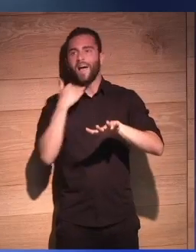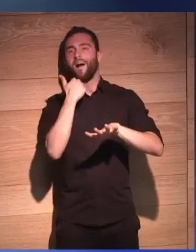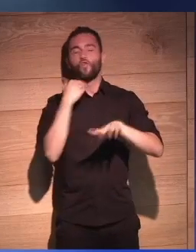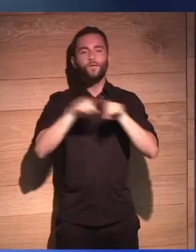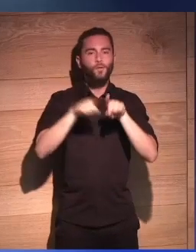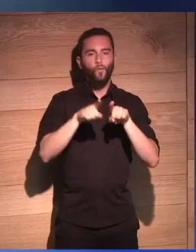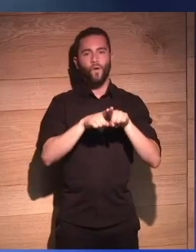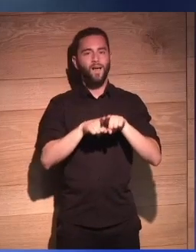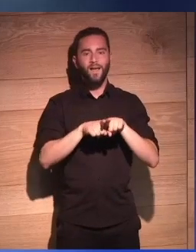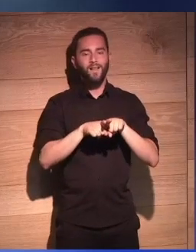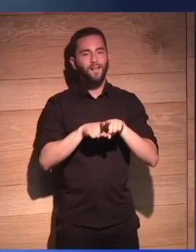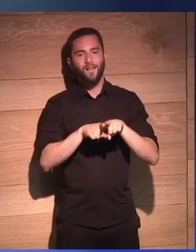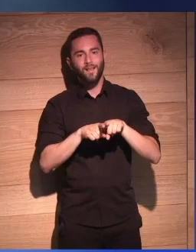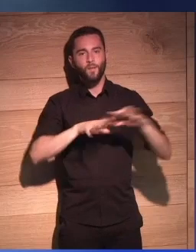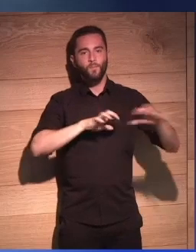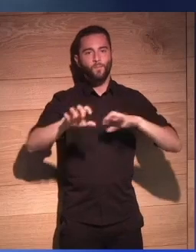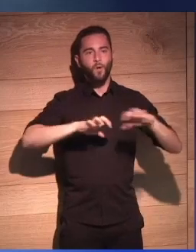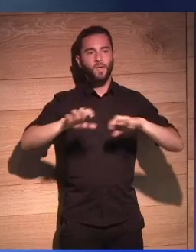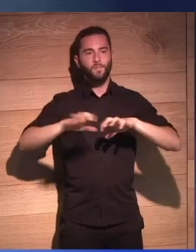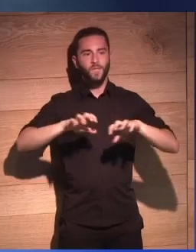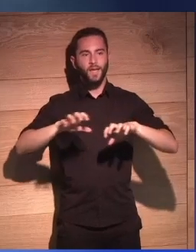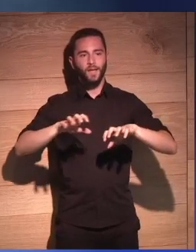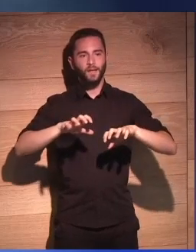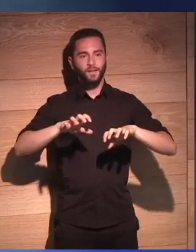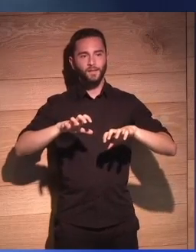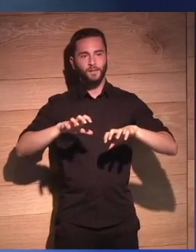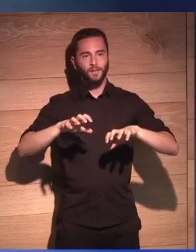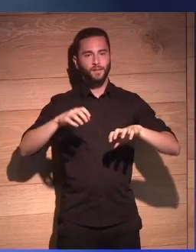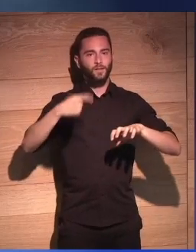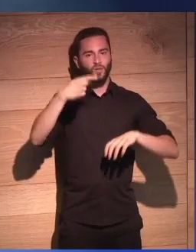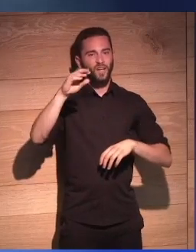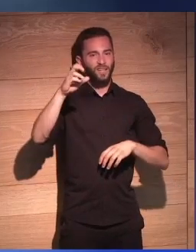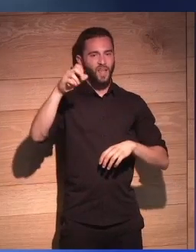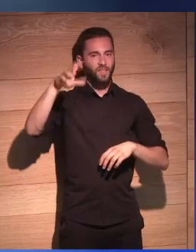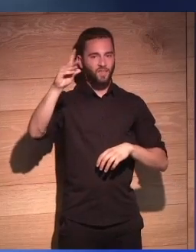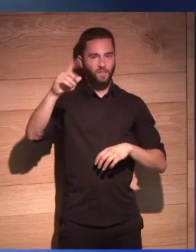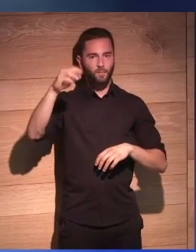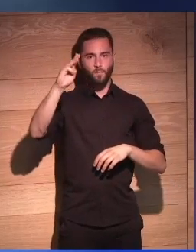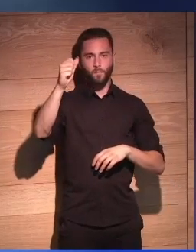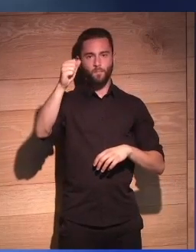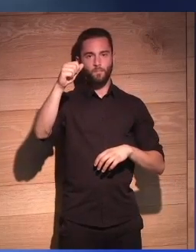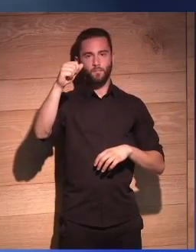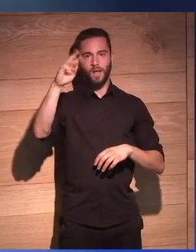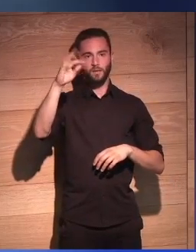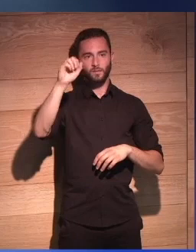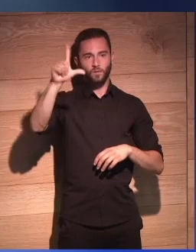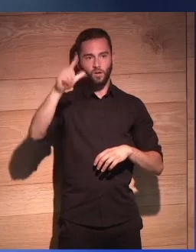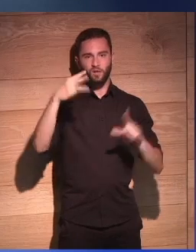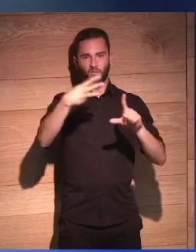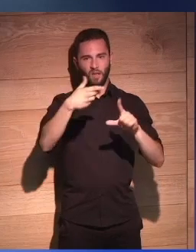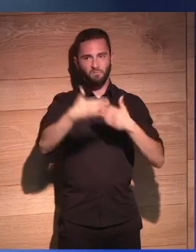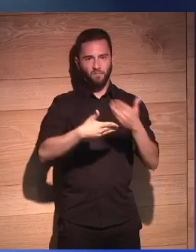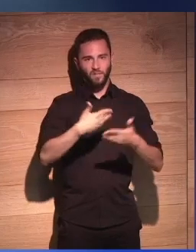así como de el movimiento. Ustedes conocen Gwyneth Paltrow, ¿no?, con su página web de Goop y todas